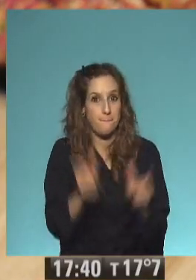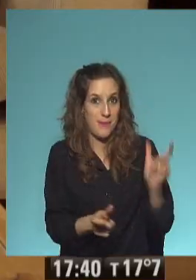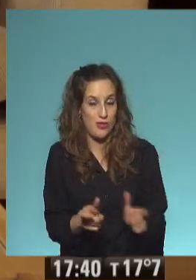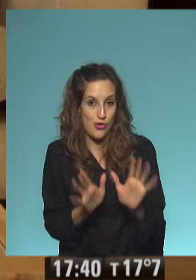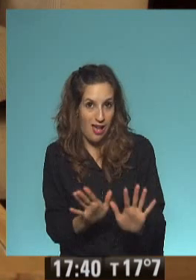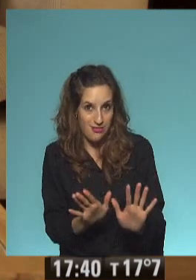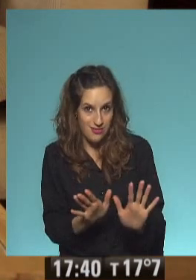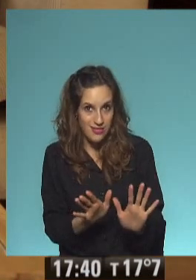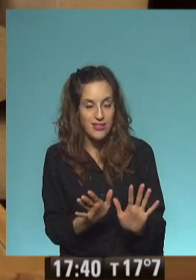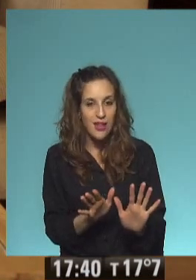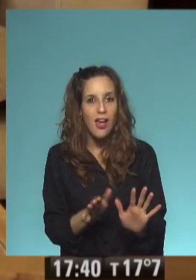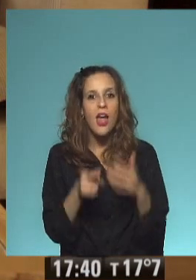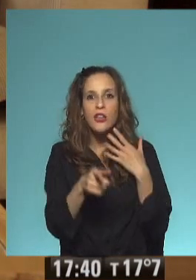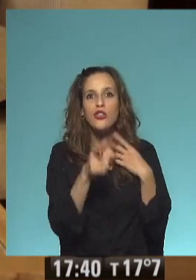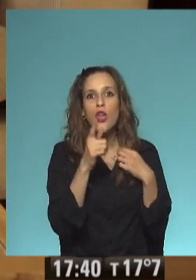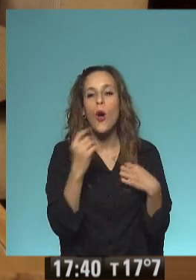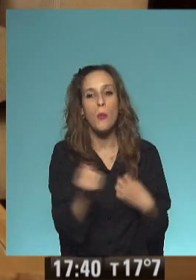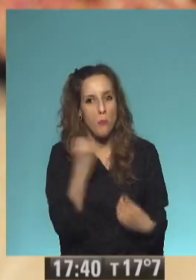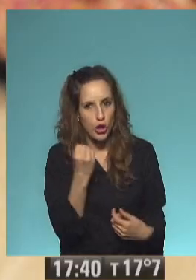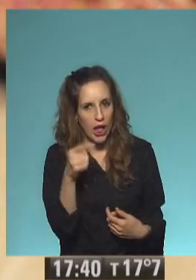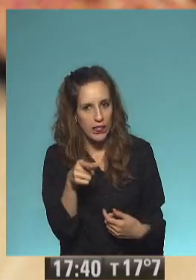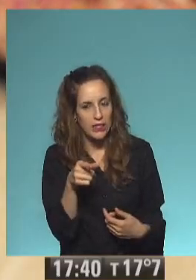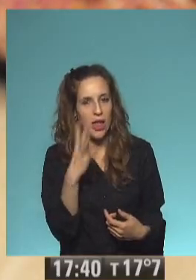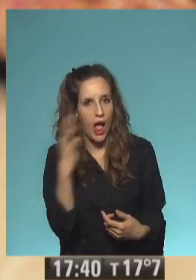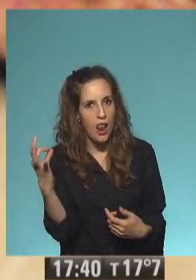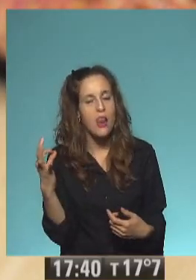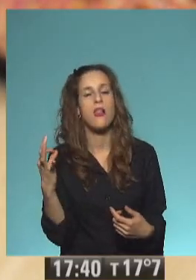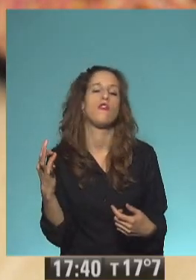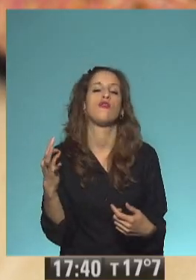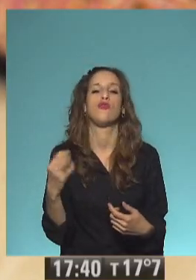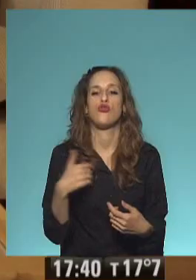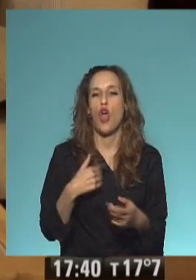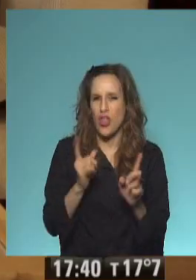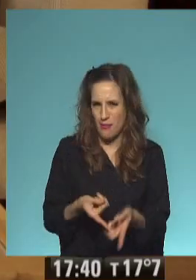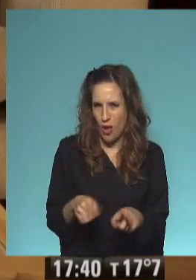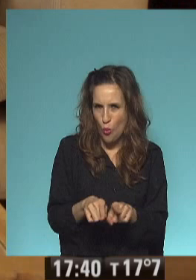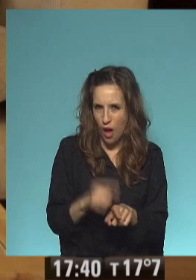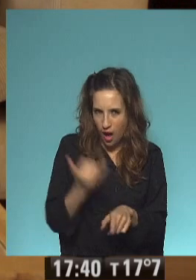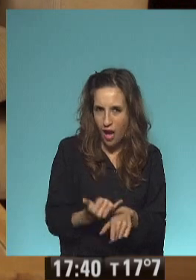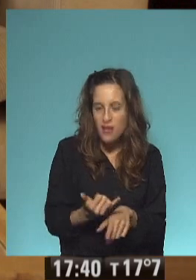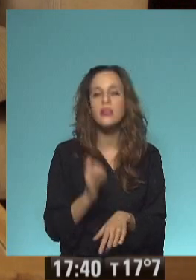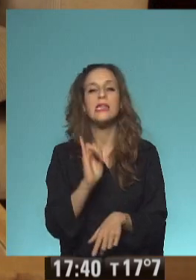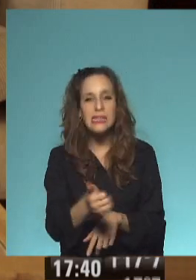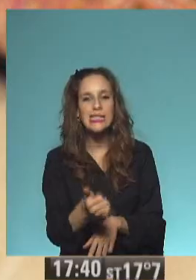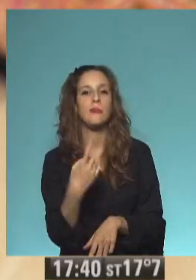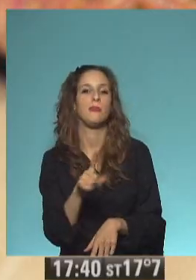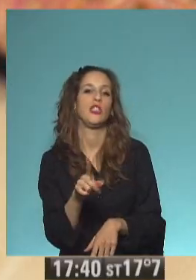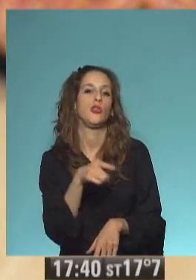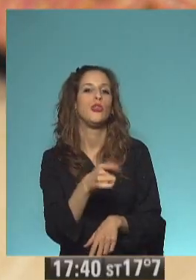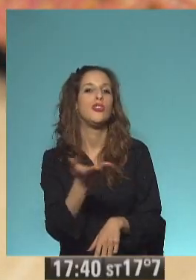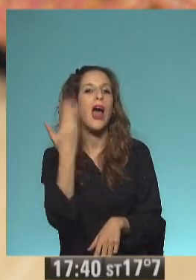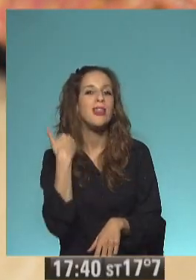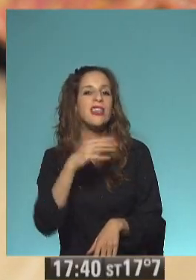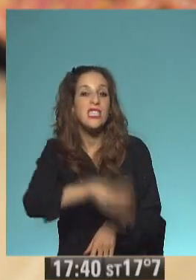mente. Parece muy importante por el nombre que tiene. ¿Yo tengo teoría de la mente? Sí, Martu, pero no la tenías cuando eras muy